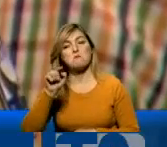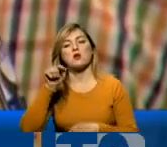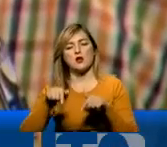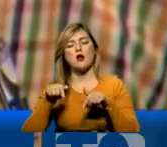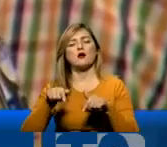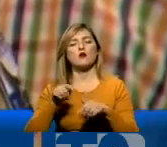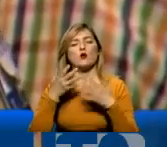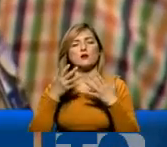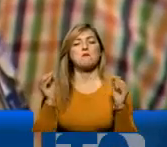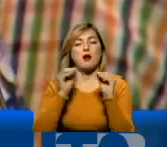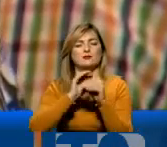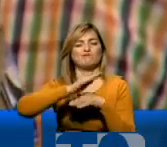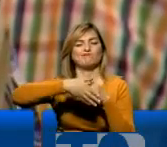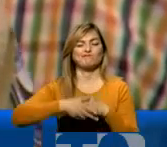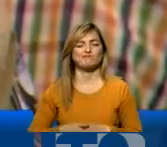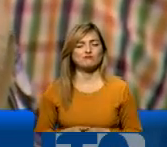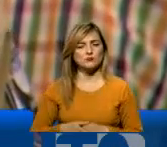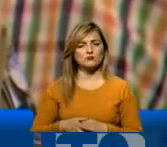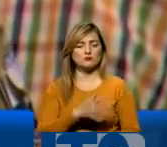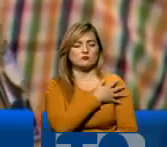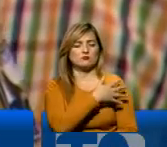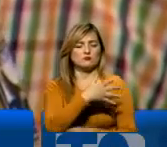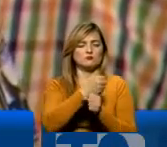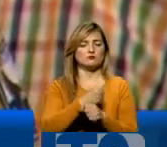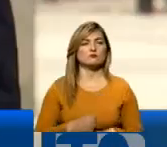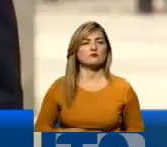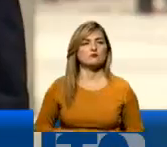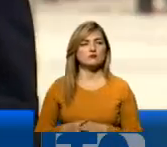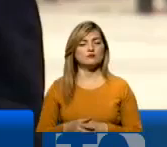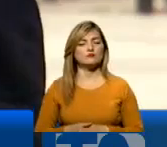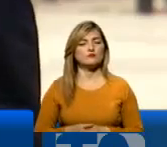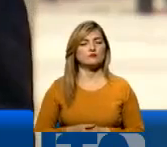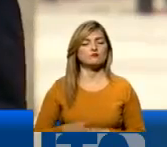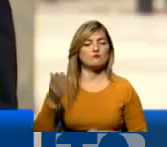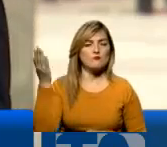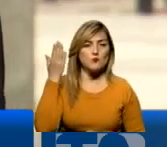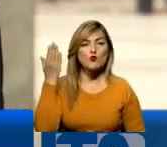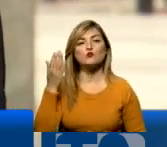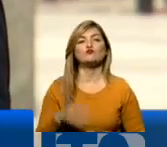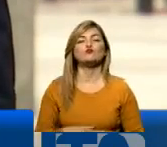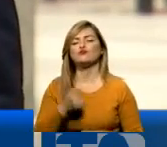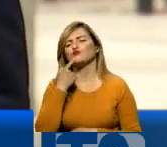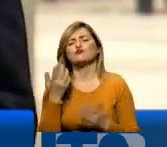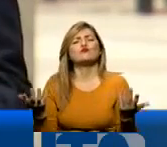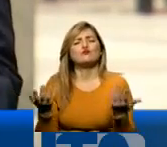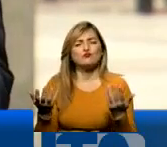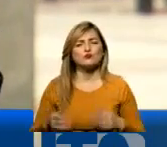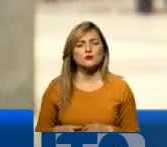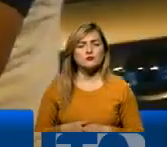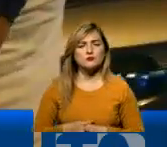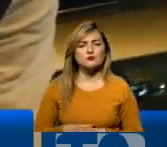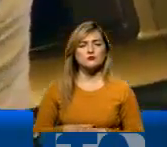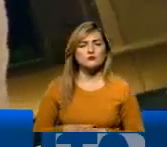policiales que tenemos en Guayaquil con la finalidad de fortalecer la seguridad ciudadana. La alcaldesa de la ciudad, Cintia Viteria, anunció que como